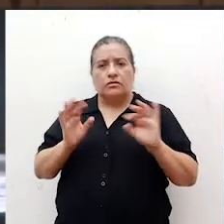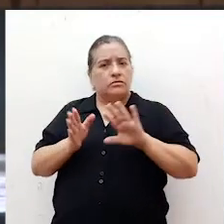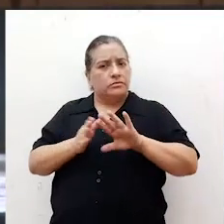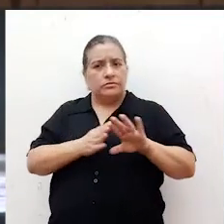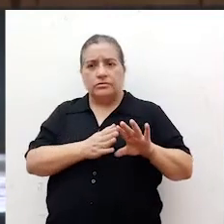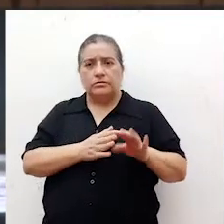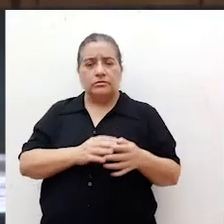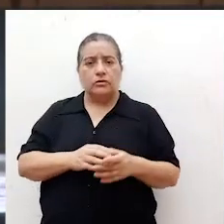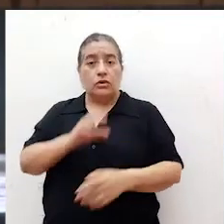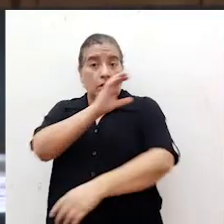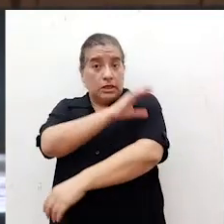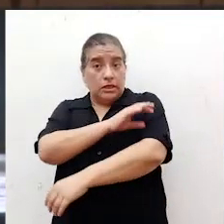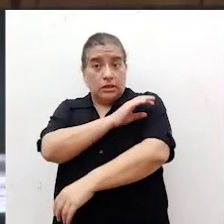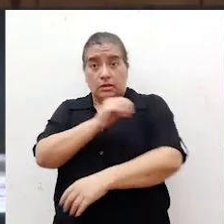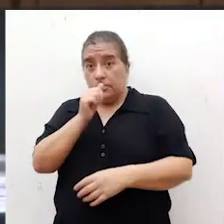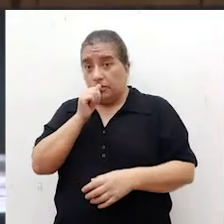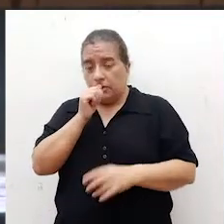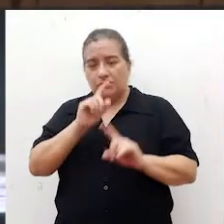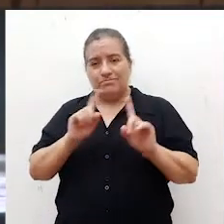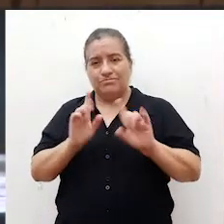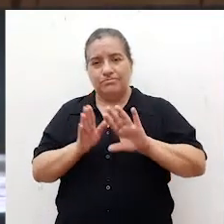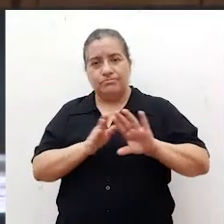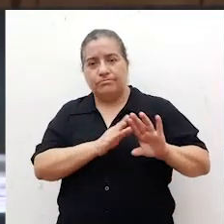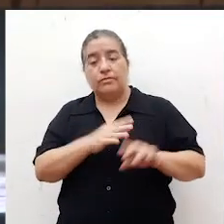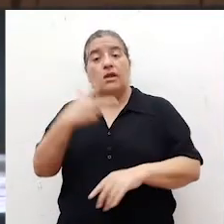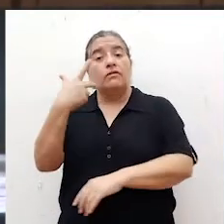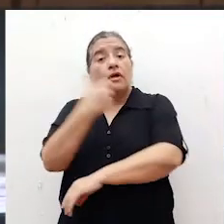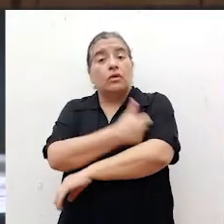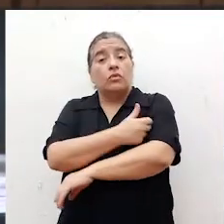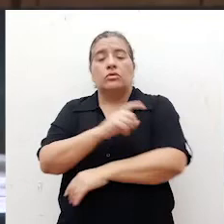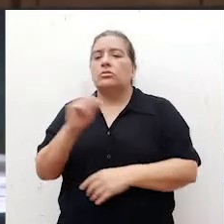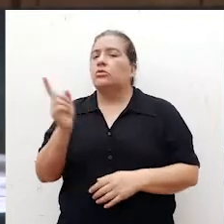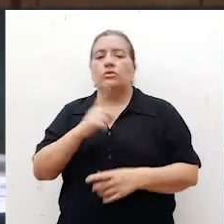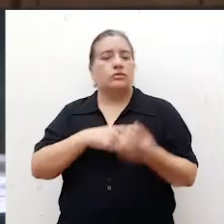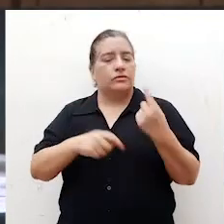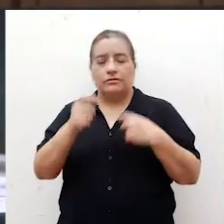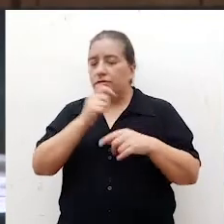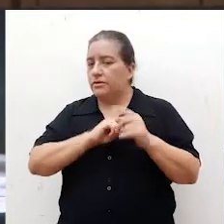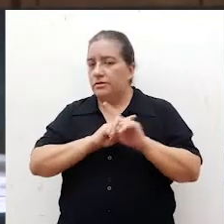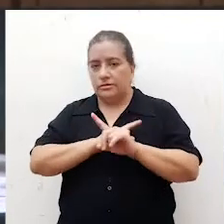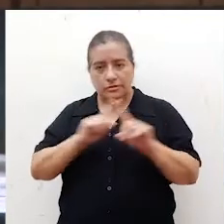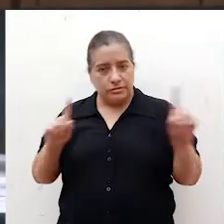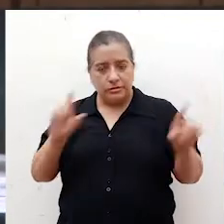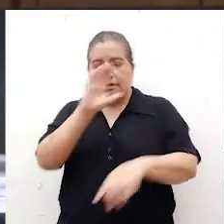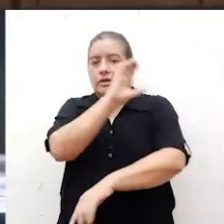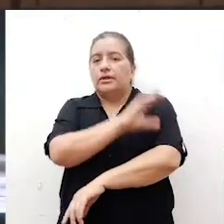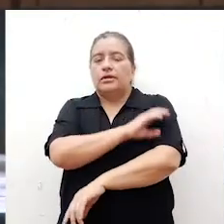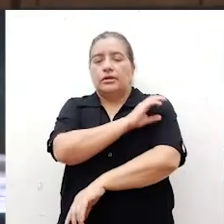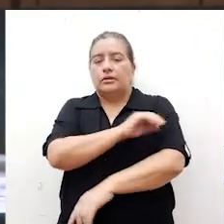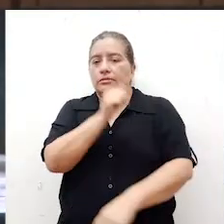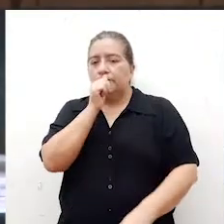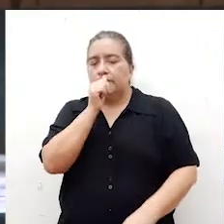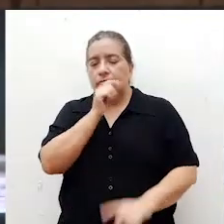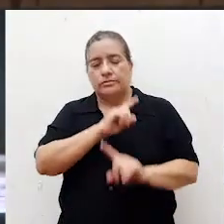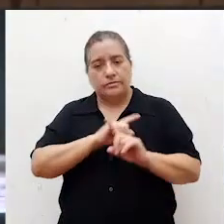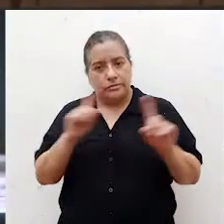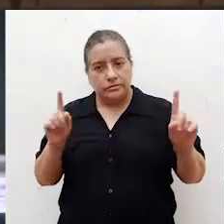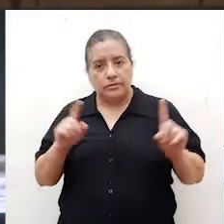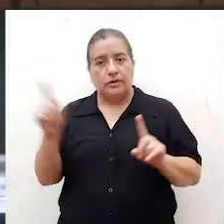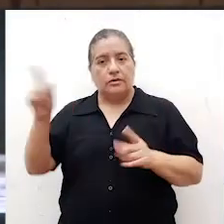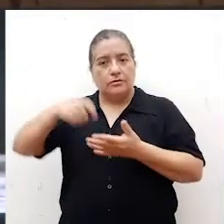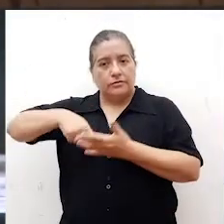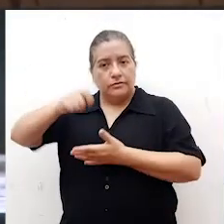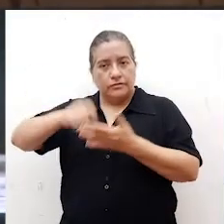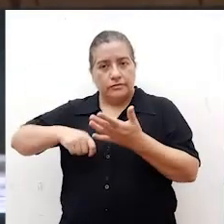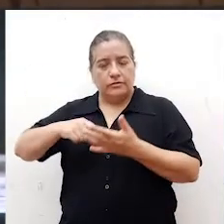atentos a estos resultados. Y sobre los generales y las reuniones con